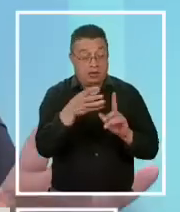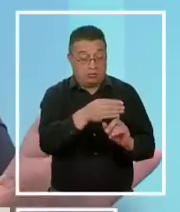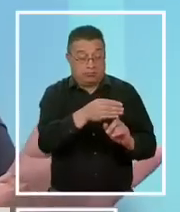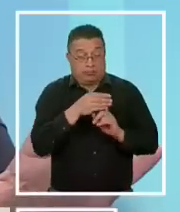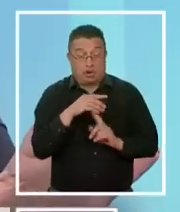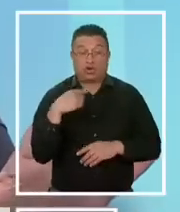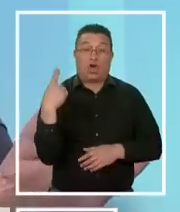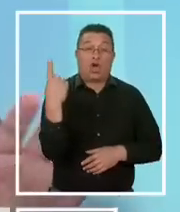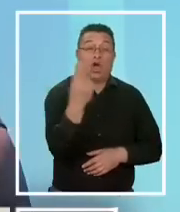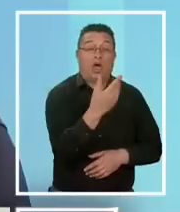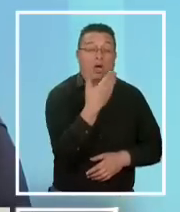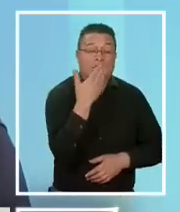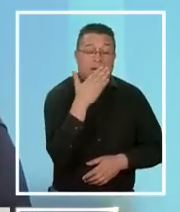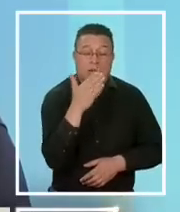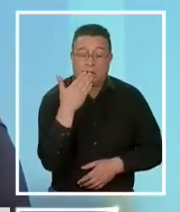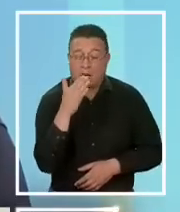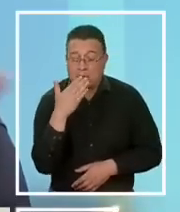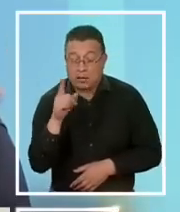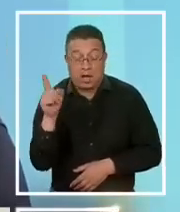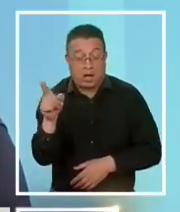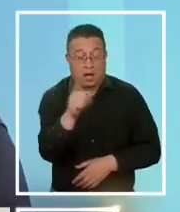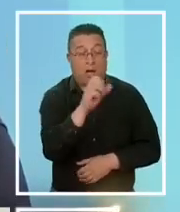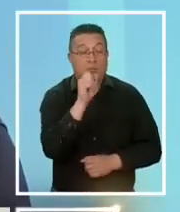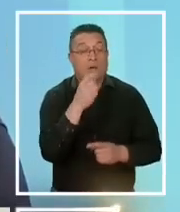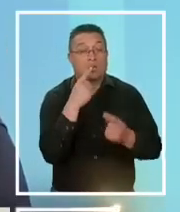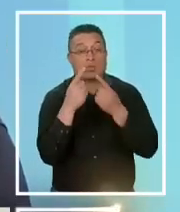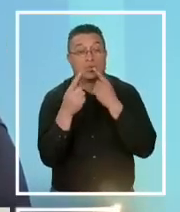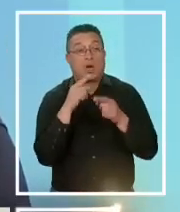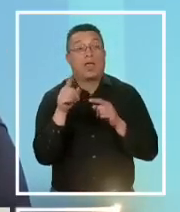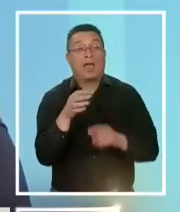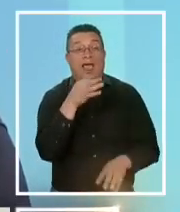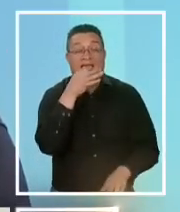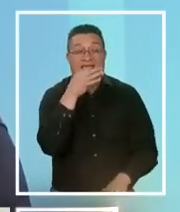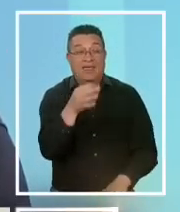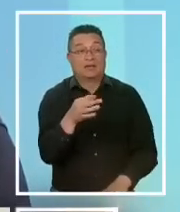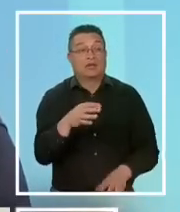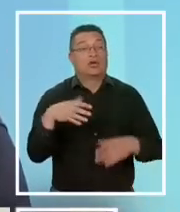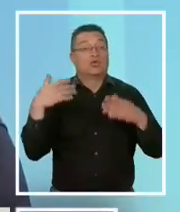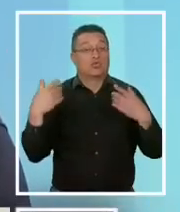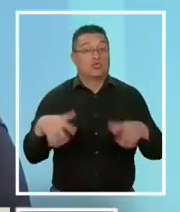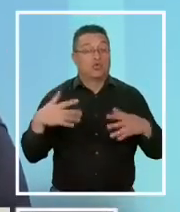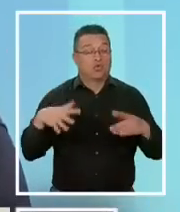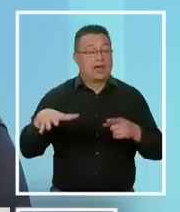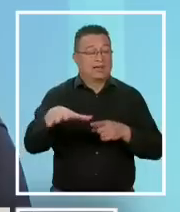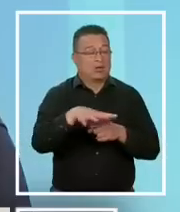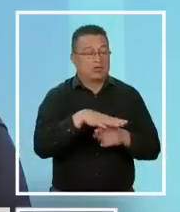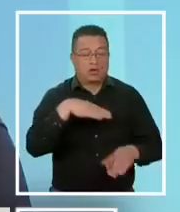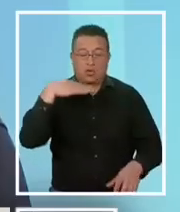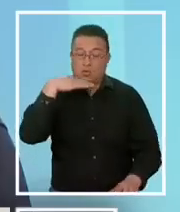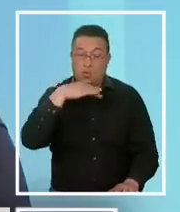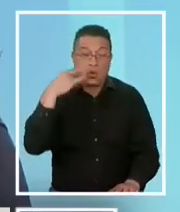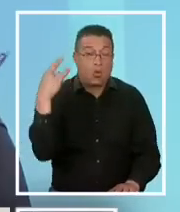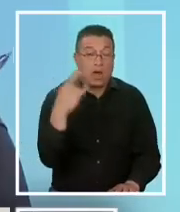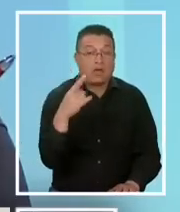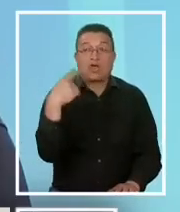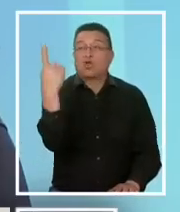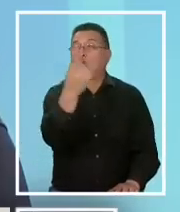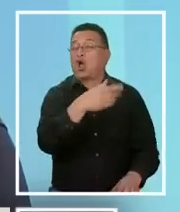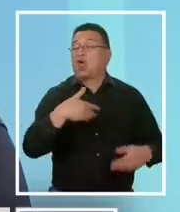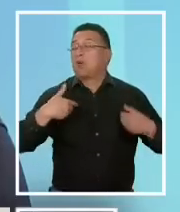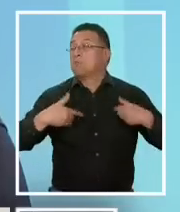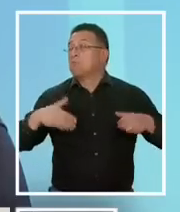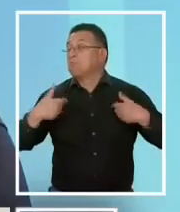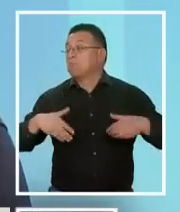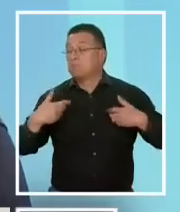por todos los expertos de que uno pueda consultar dice que es dramático la situación es urgente y parece que a nadie le